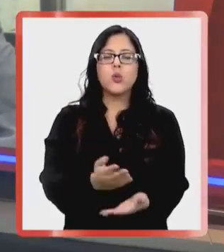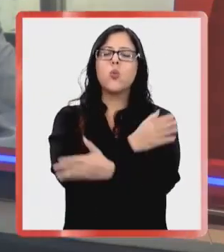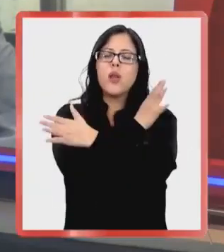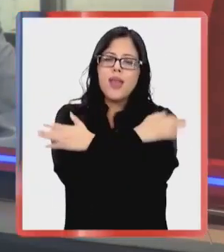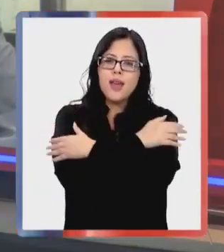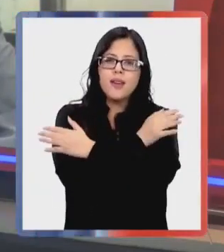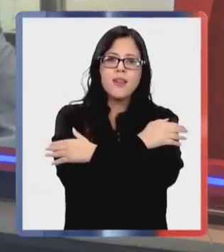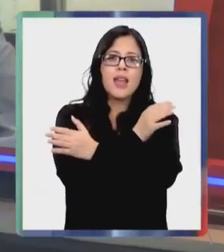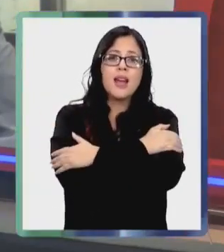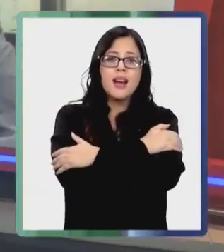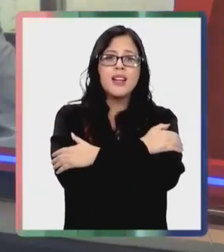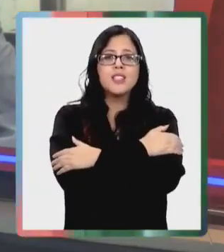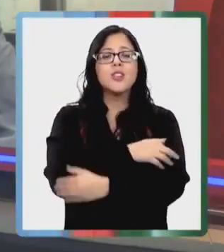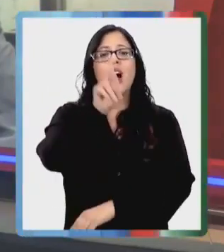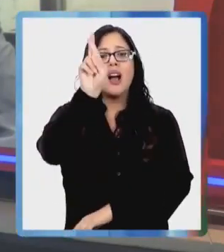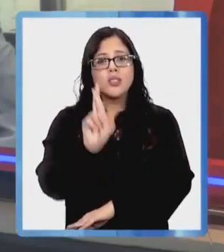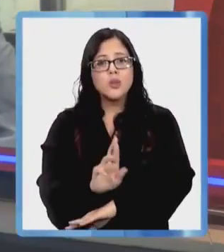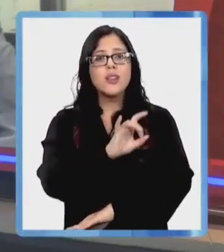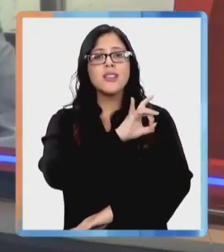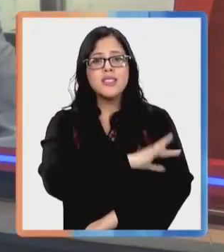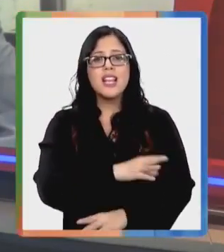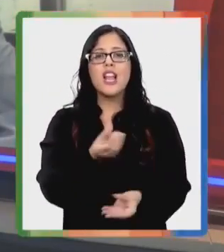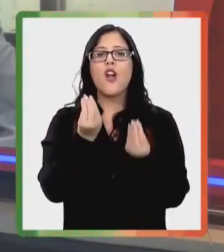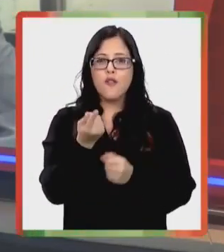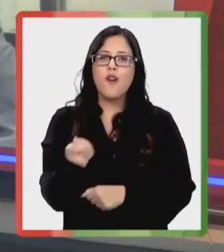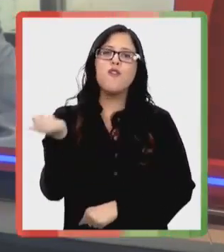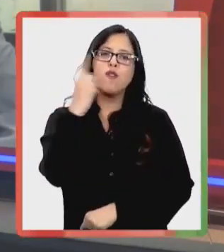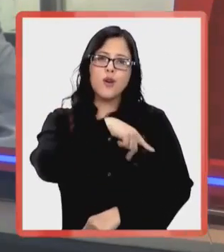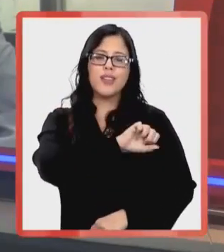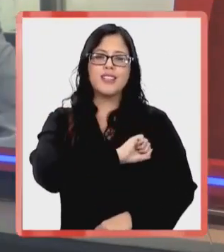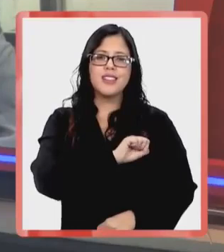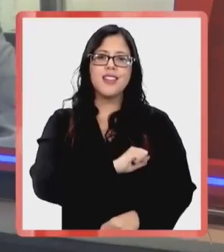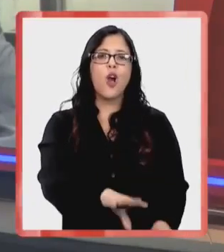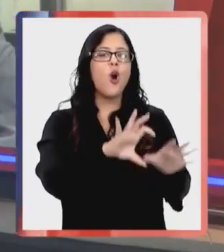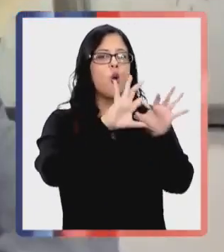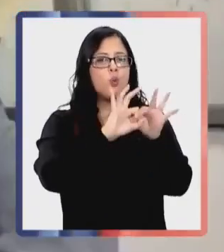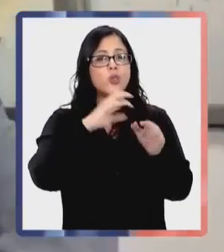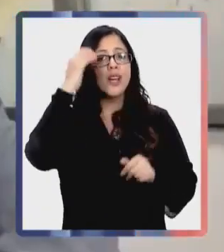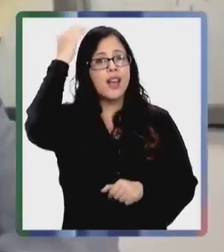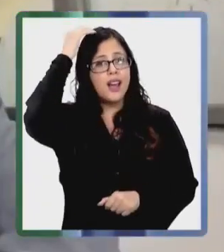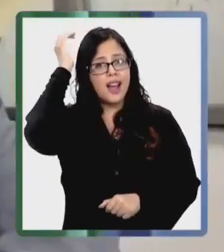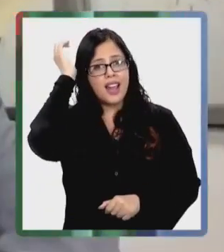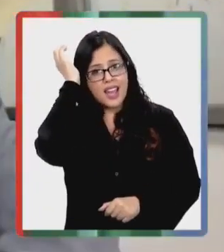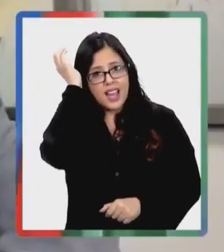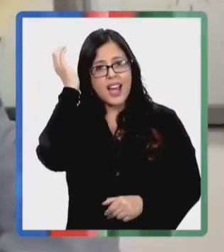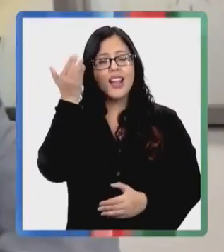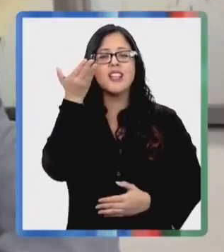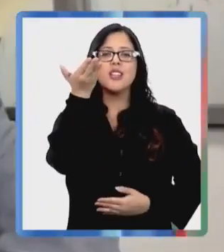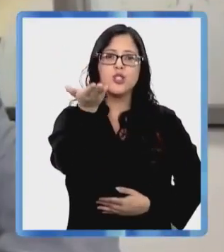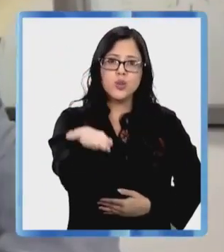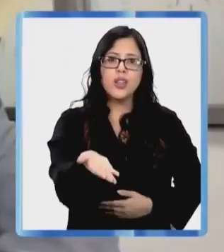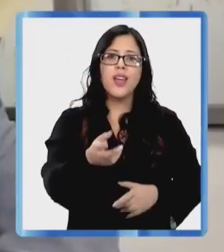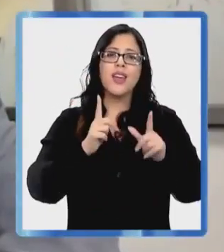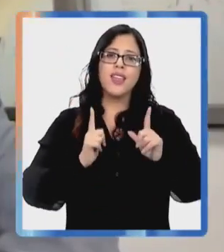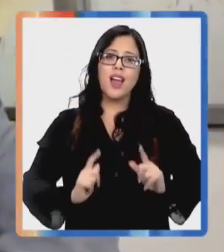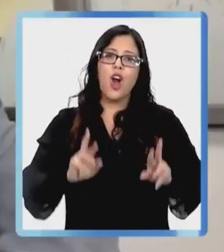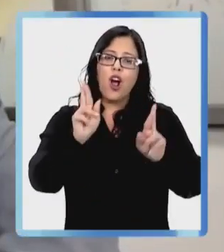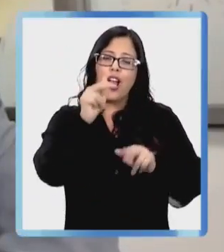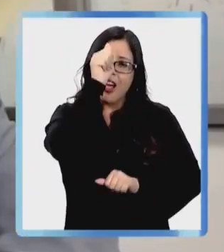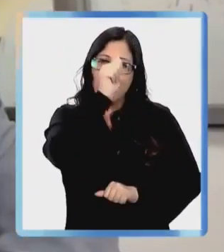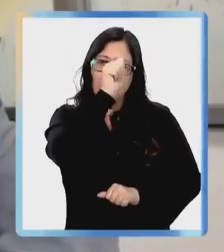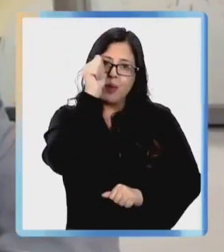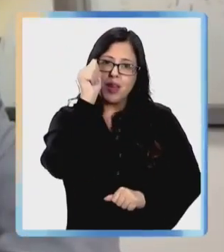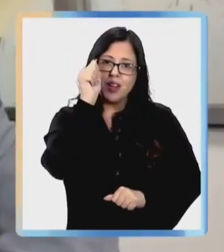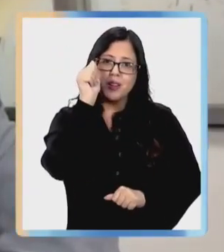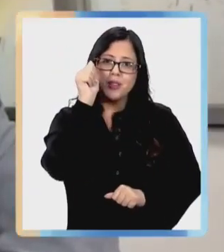conversación. Le mandamos un abrazo muy grande ahí al sur de Chile y que tenga buen retorno a la capital. Muchas gracias, Scarlett. Usted que descanse